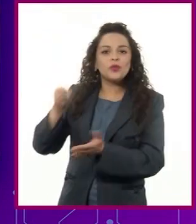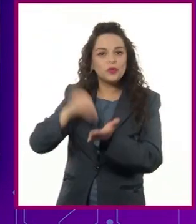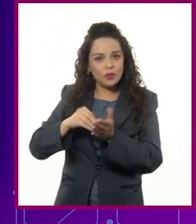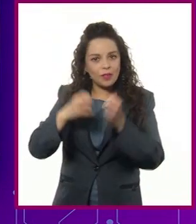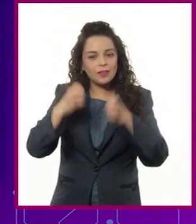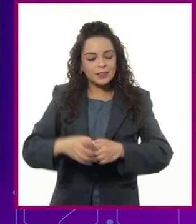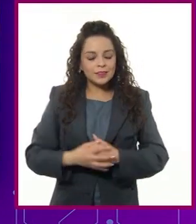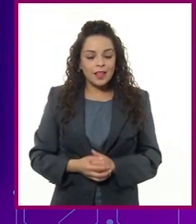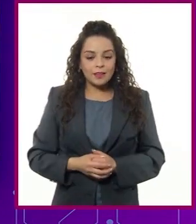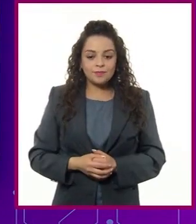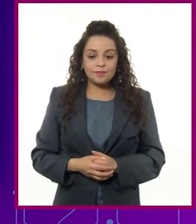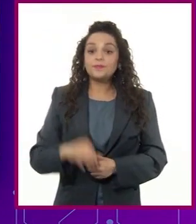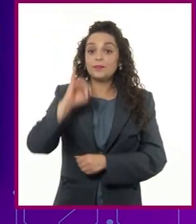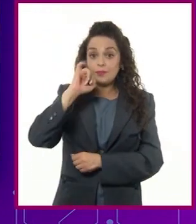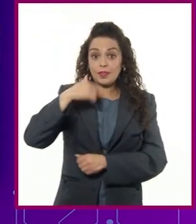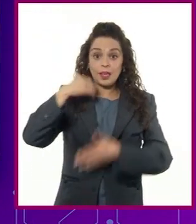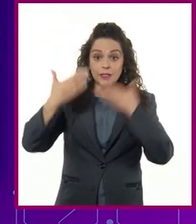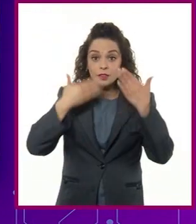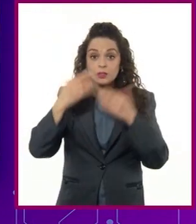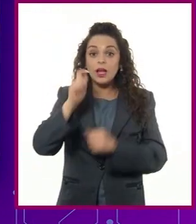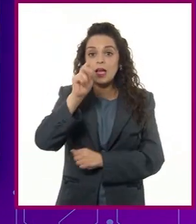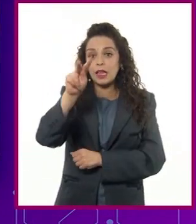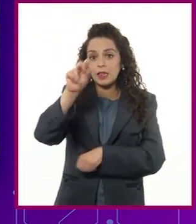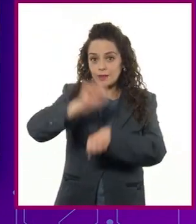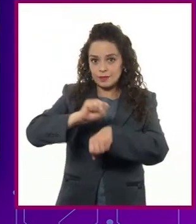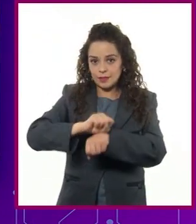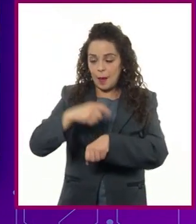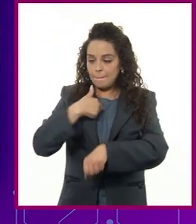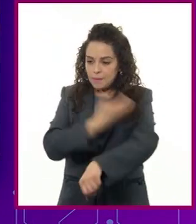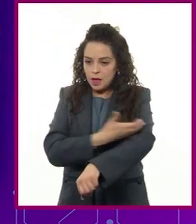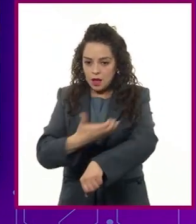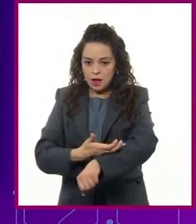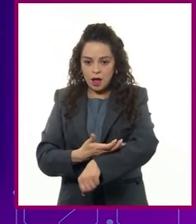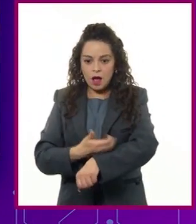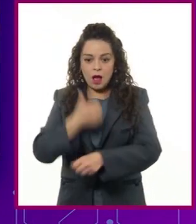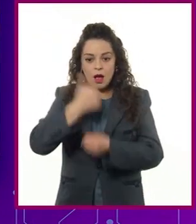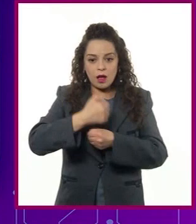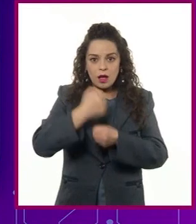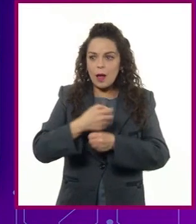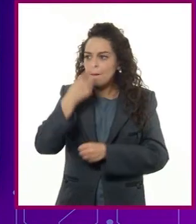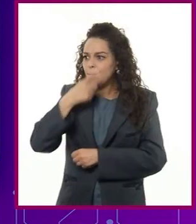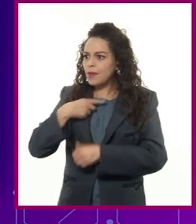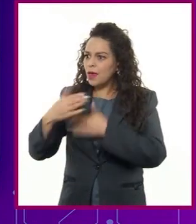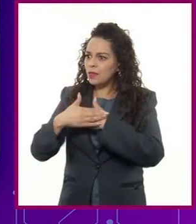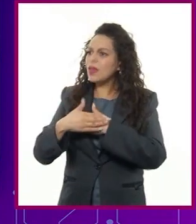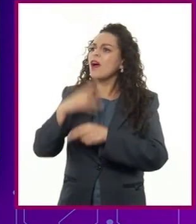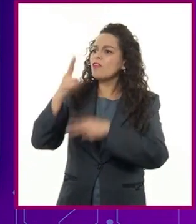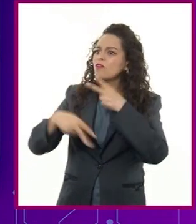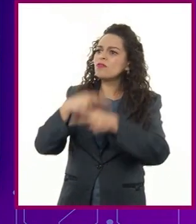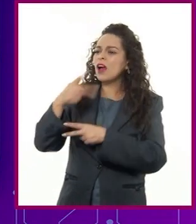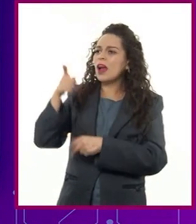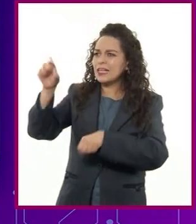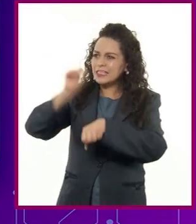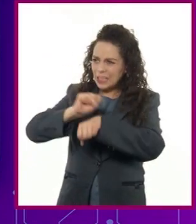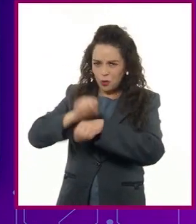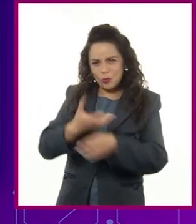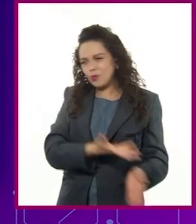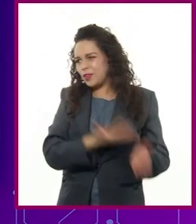Sí, estudiar en telesecundaria. Mis compañeros de la primaria me dijeron que me fuera con ellos a estudiar a una secundaria que queda muy lejos de mi casa.